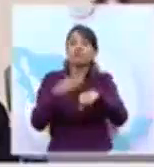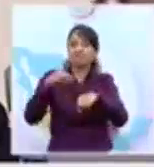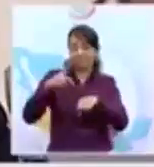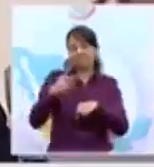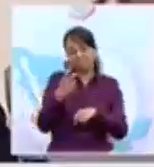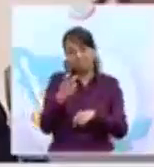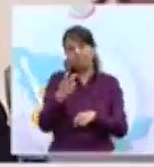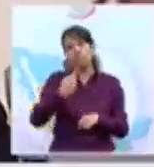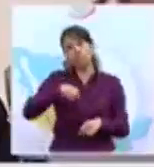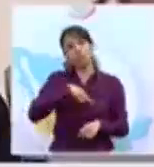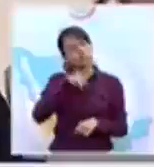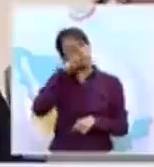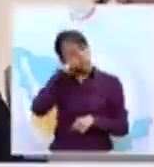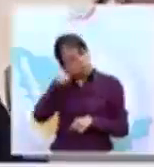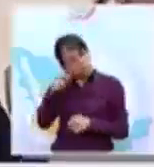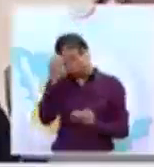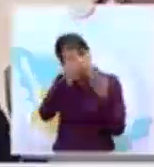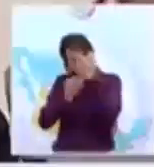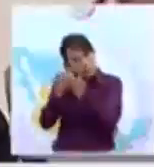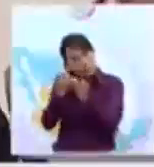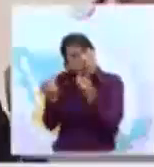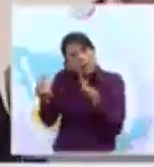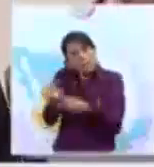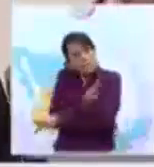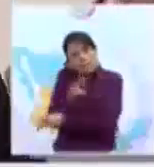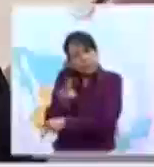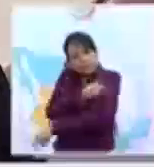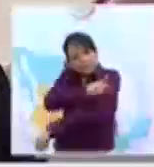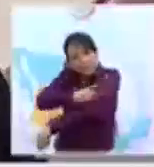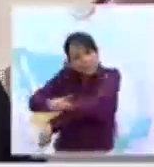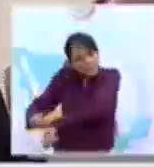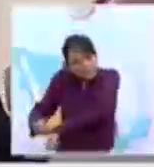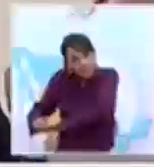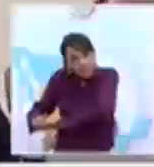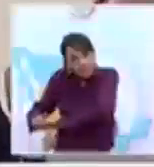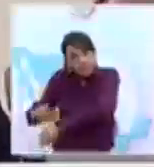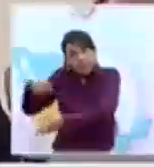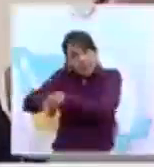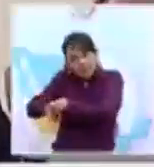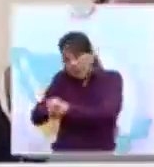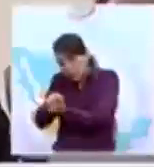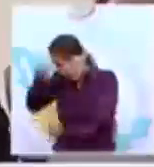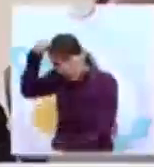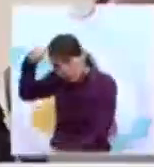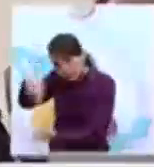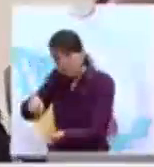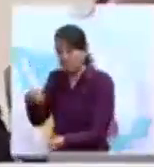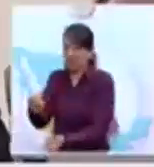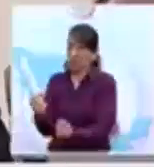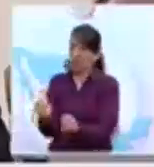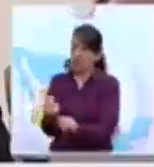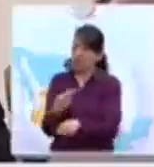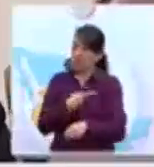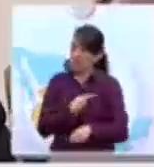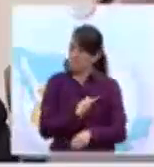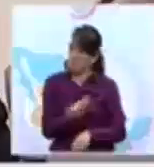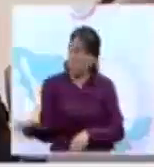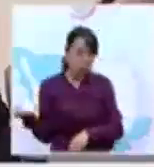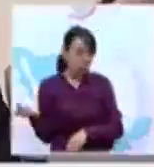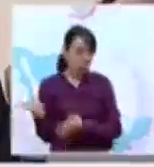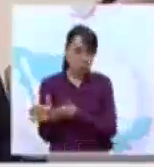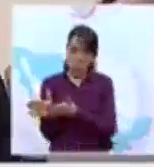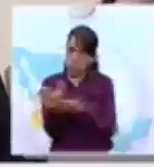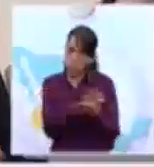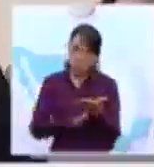prevalencia de obesidad en las familias en condiciones de pobreza, en los municipios en condiciones de pobreza. Y encontramos que hay